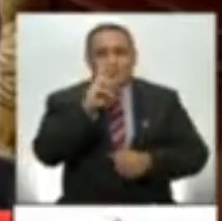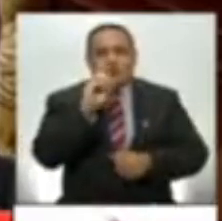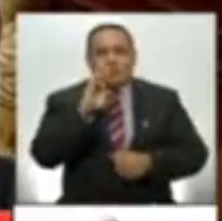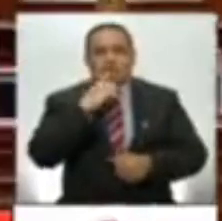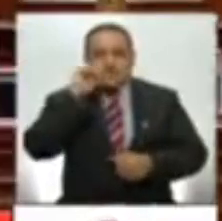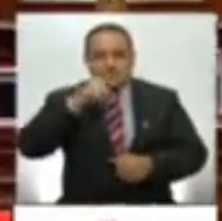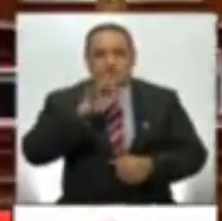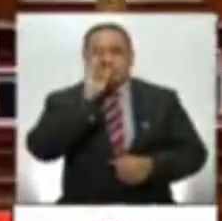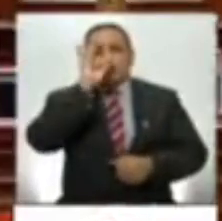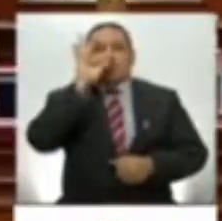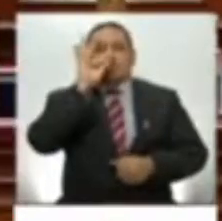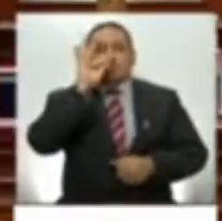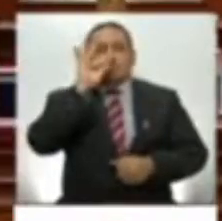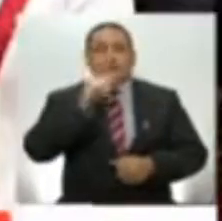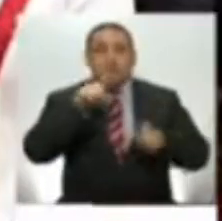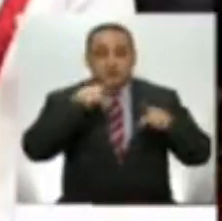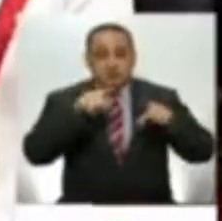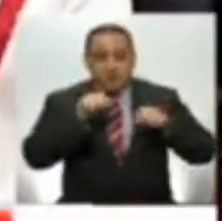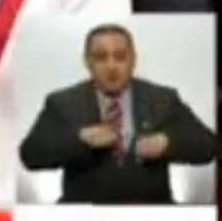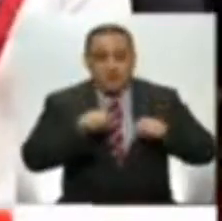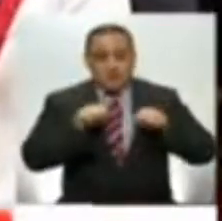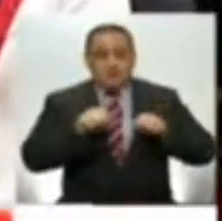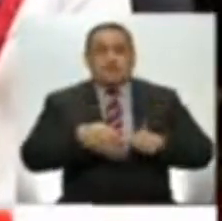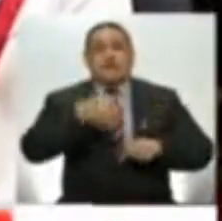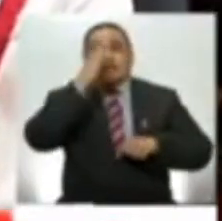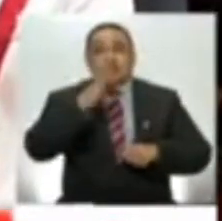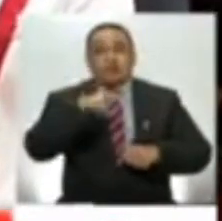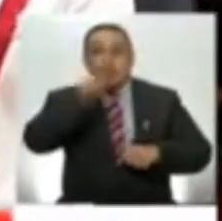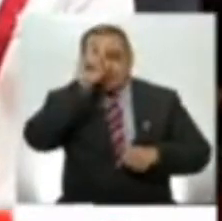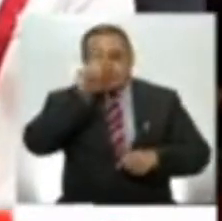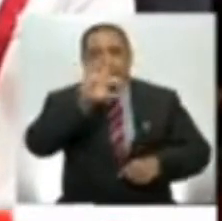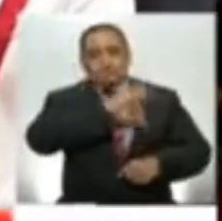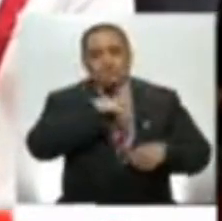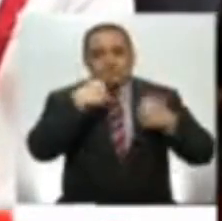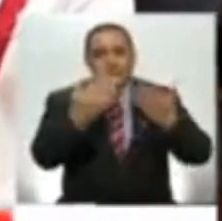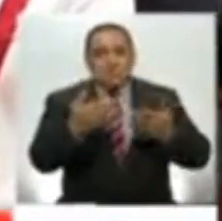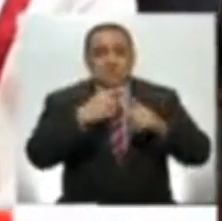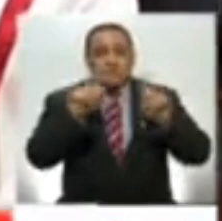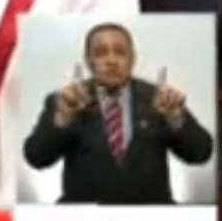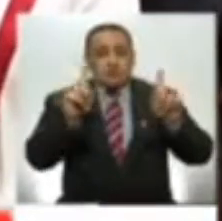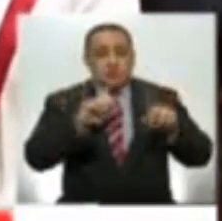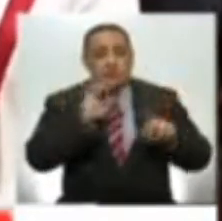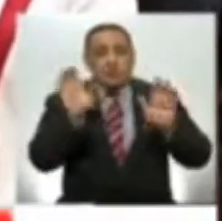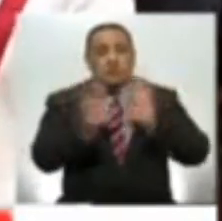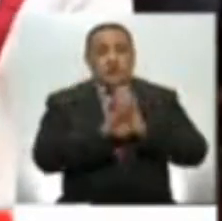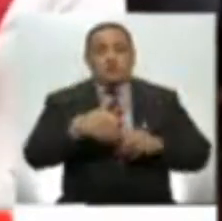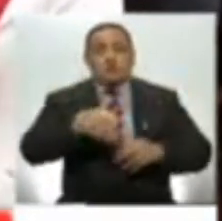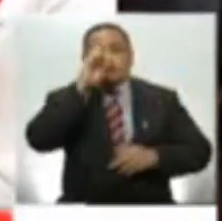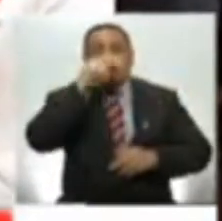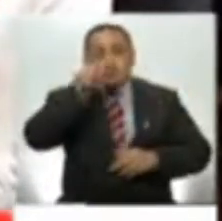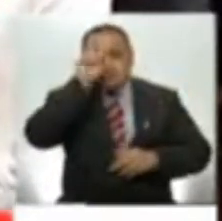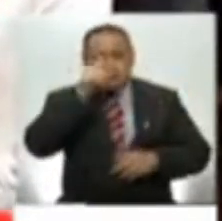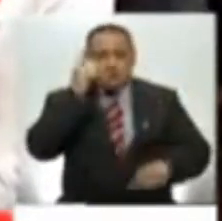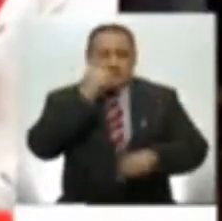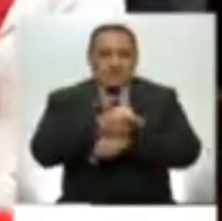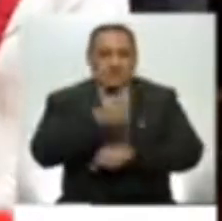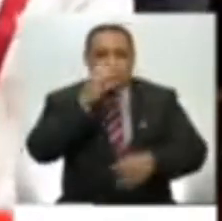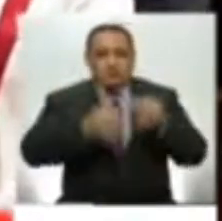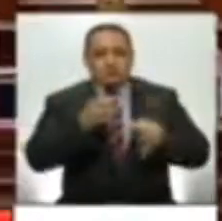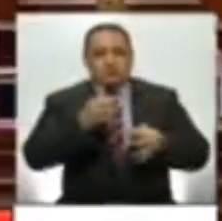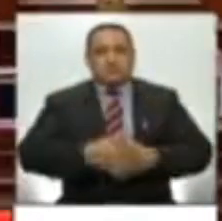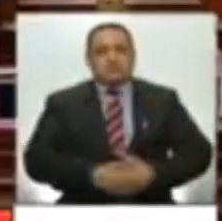juro. Si así lo hace, que Dios y la patria la premien, sino que él y la nación se lo demanden.